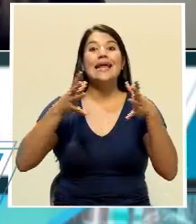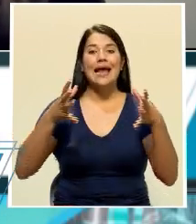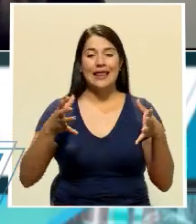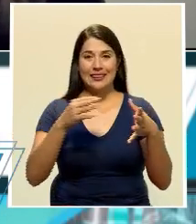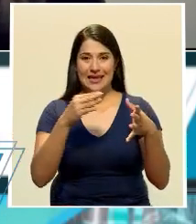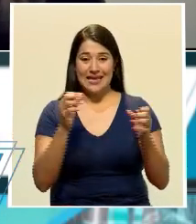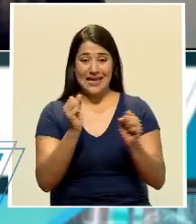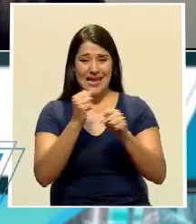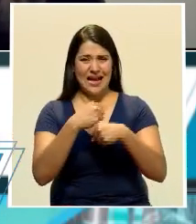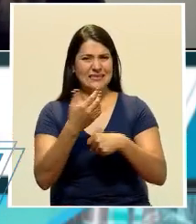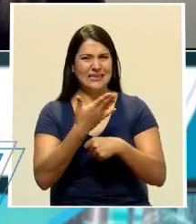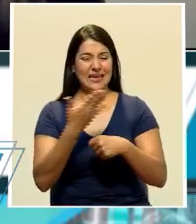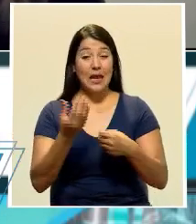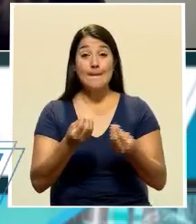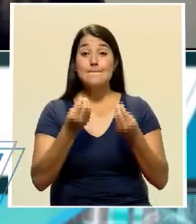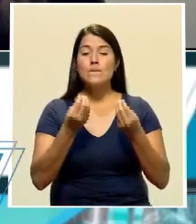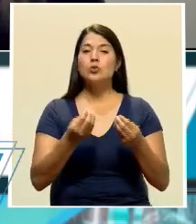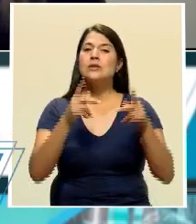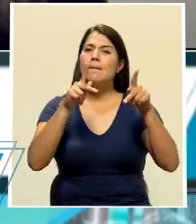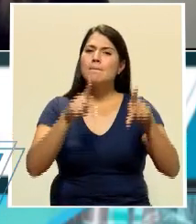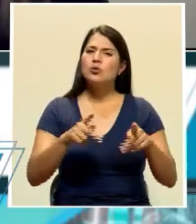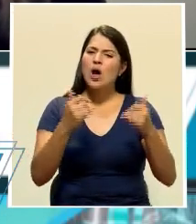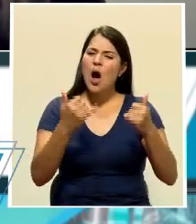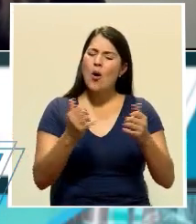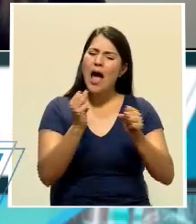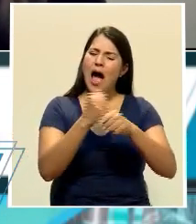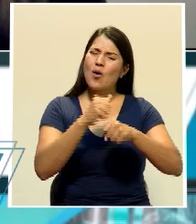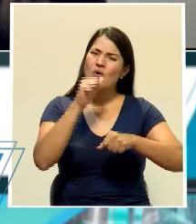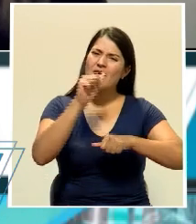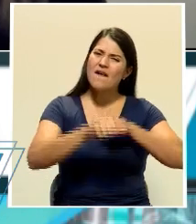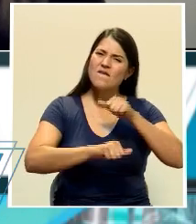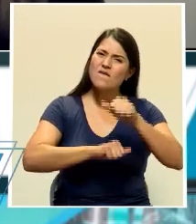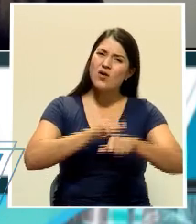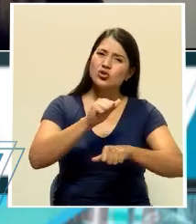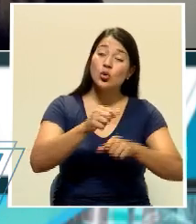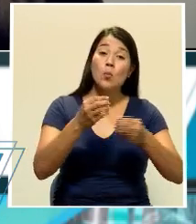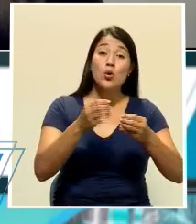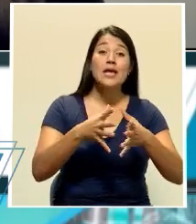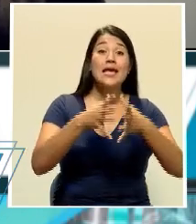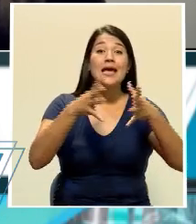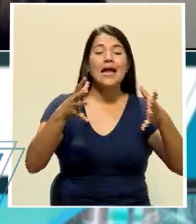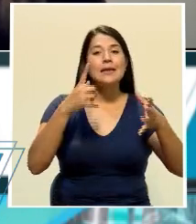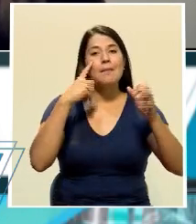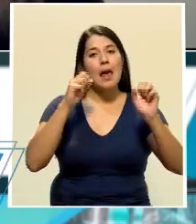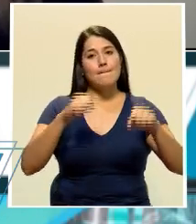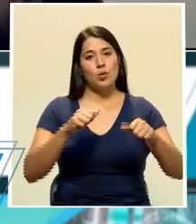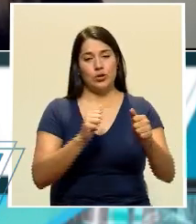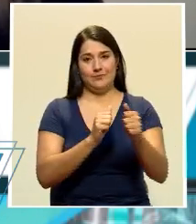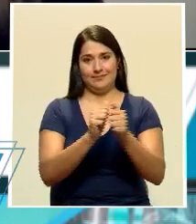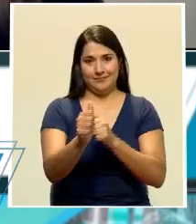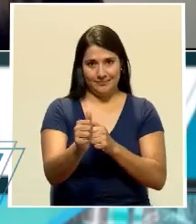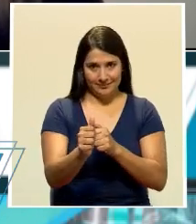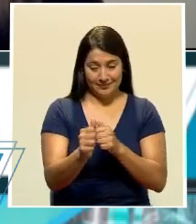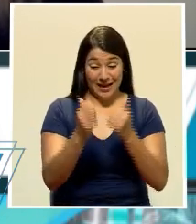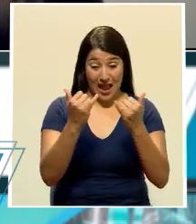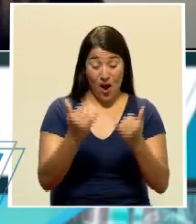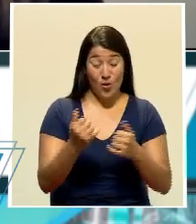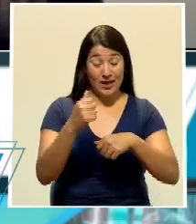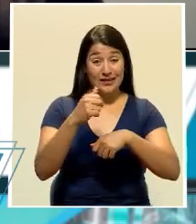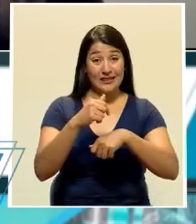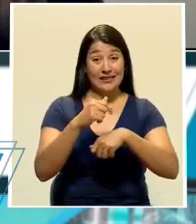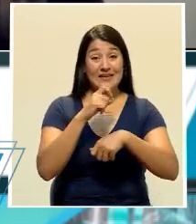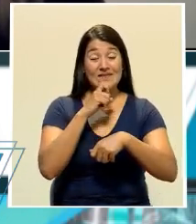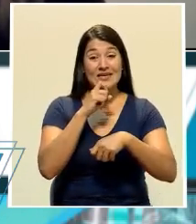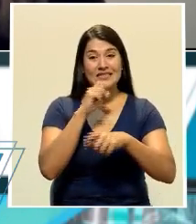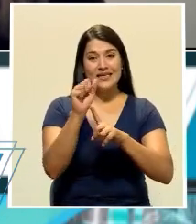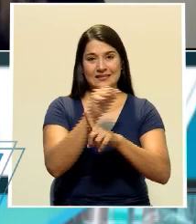gran cantidad de personas estén haciendo un esfuerzo enorme por sacarnos adelante en esta circunstancia tan difícil.